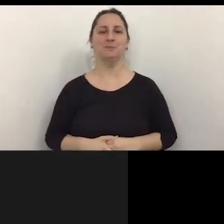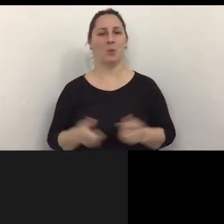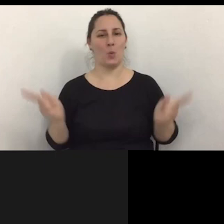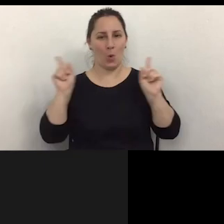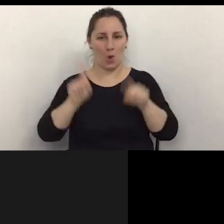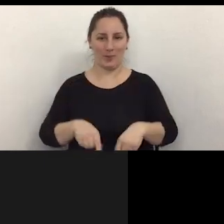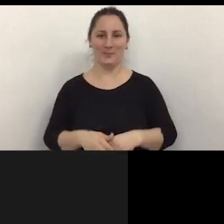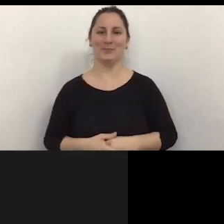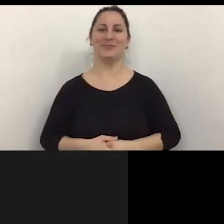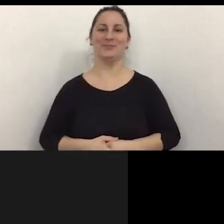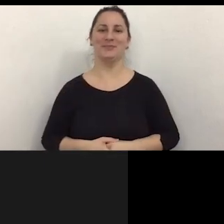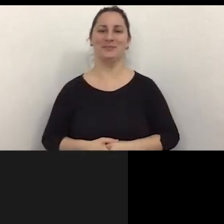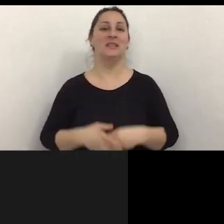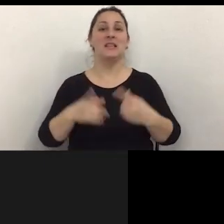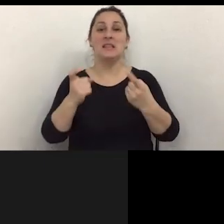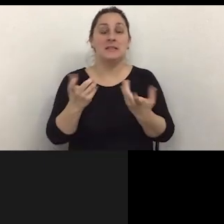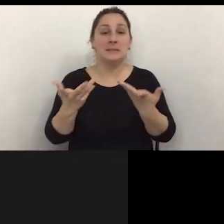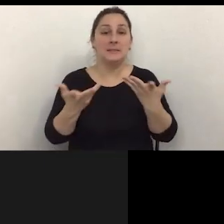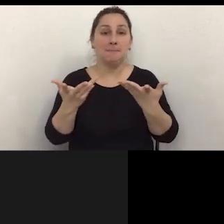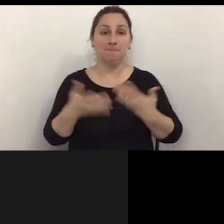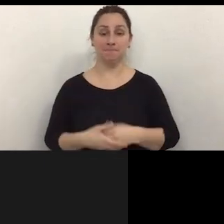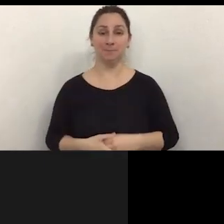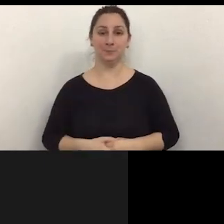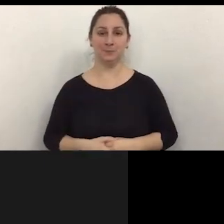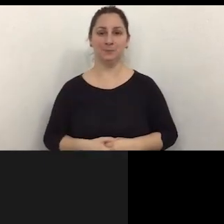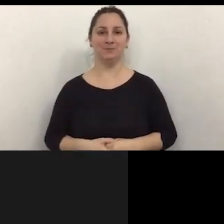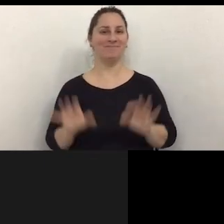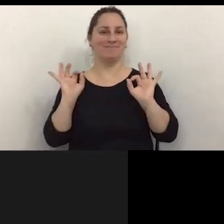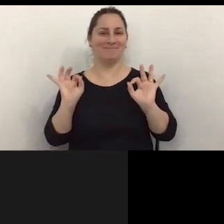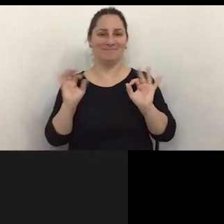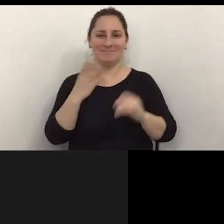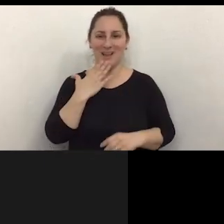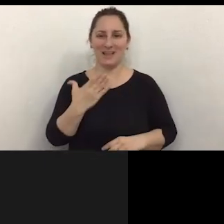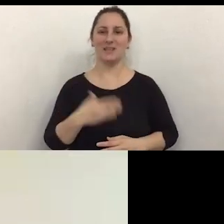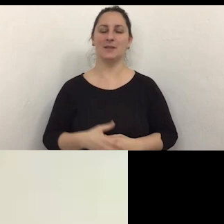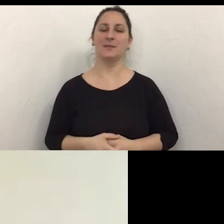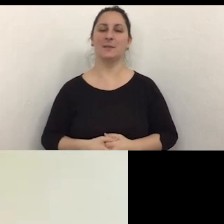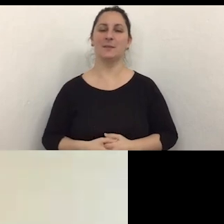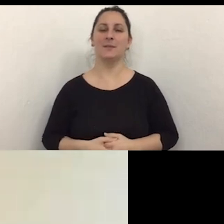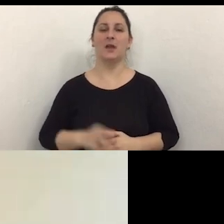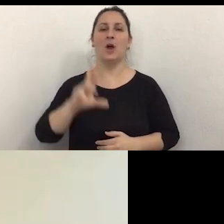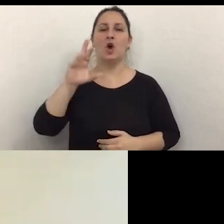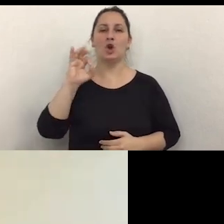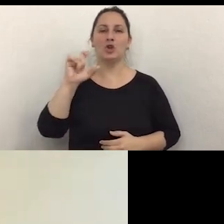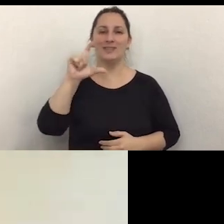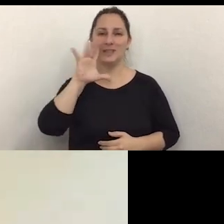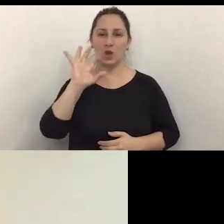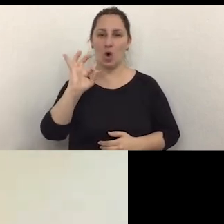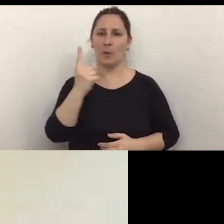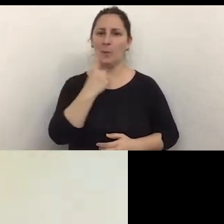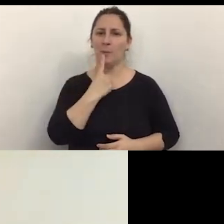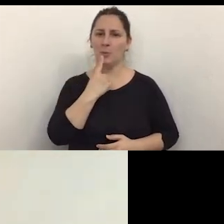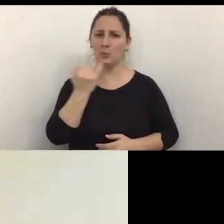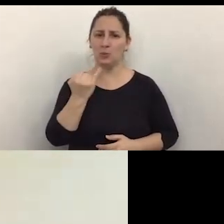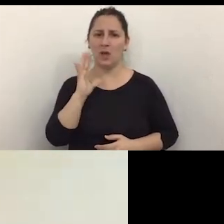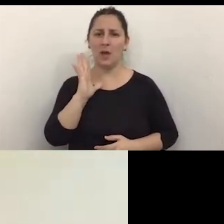necesiten. Bárbara, Luján, gracias. Rocío, ¿querés? Sí, buenas noches. ¿Qué tal? ¿Cómo están? Bueno, les voy